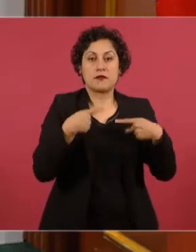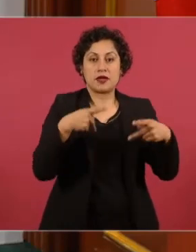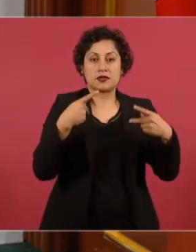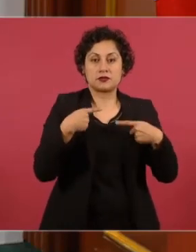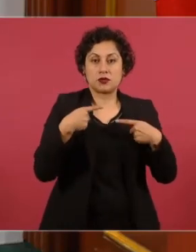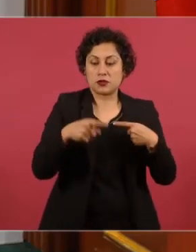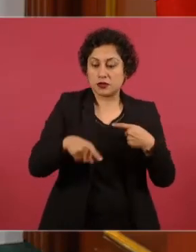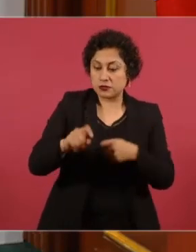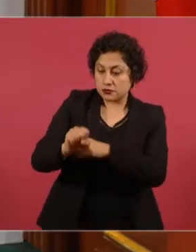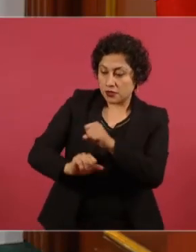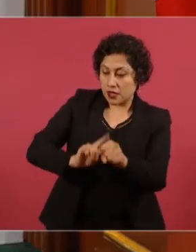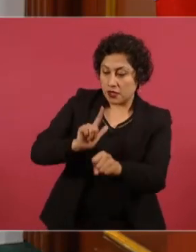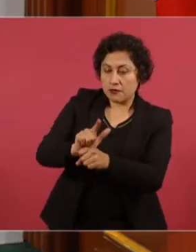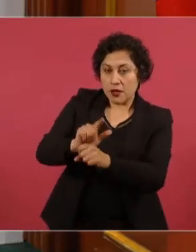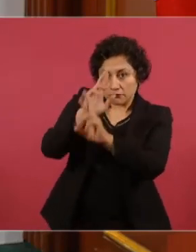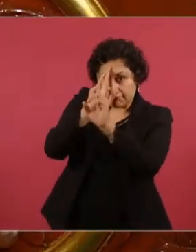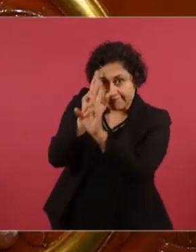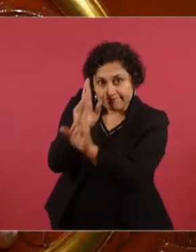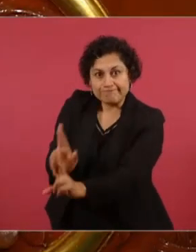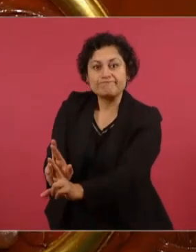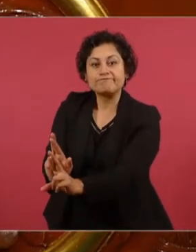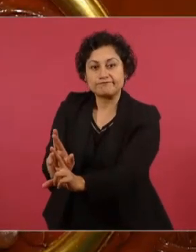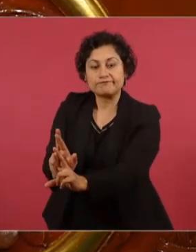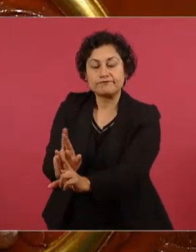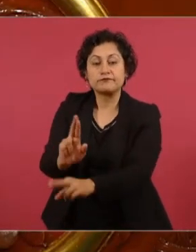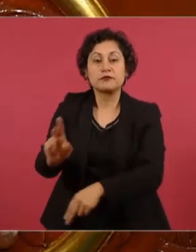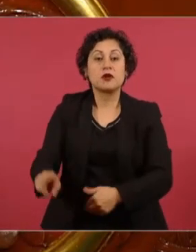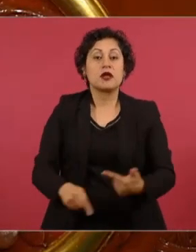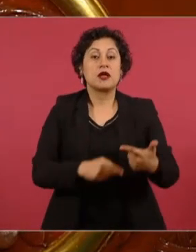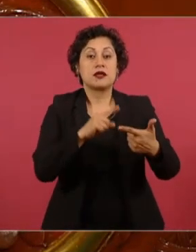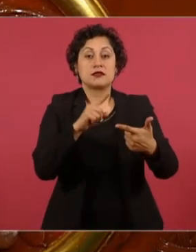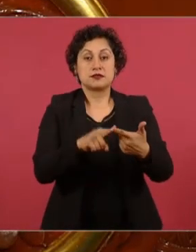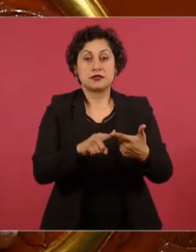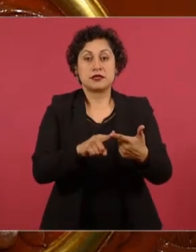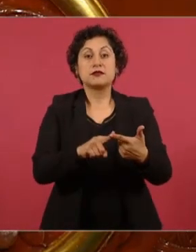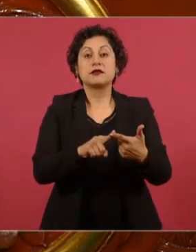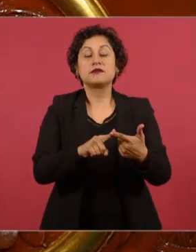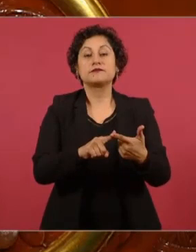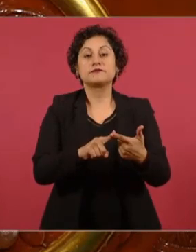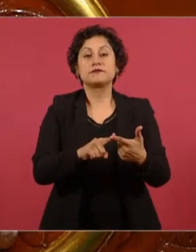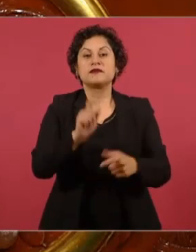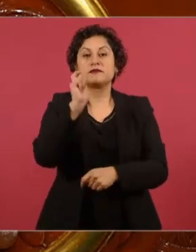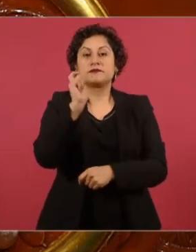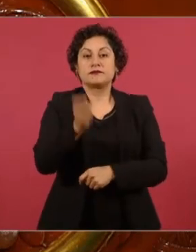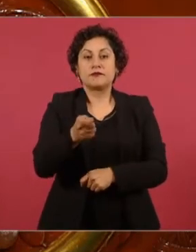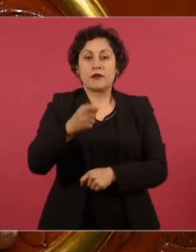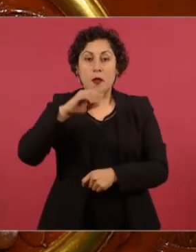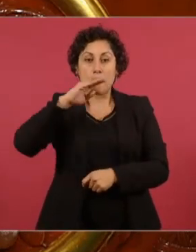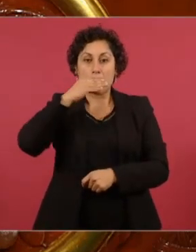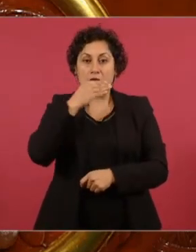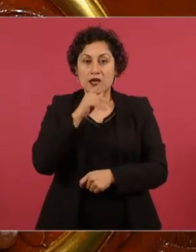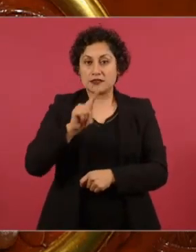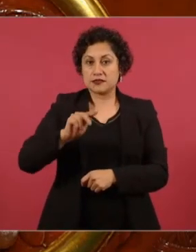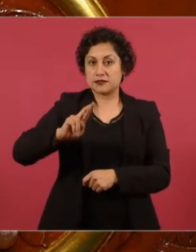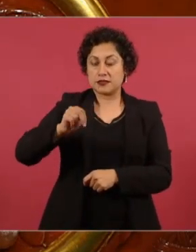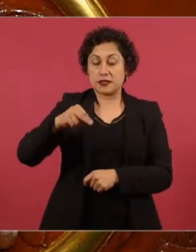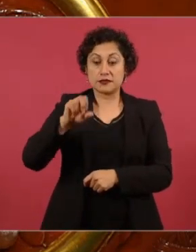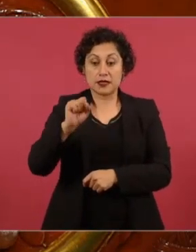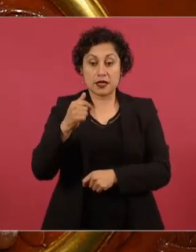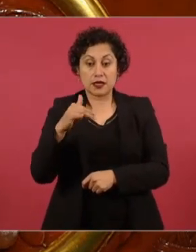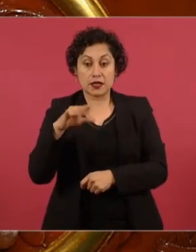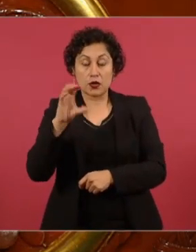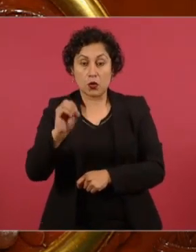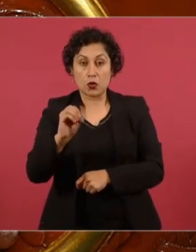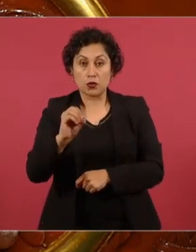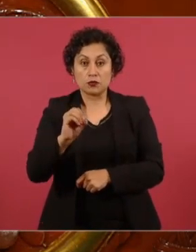Siete, proscribir en el territorio nacional el maíz transgénico y la extracción de